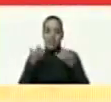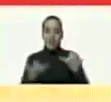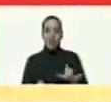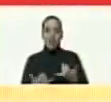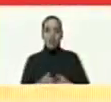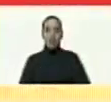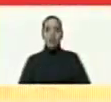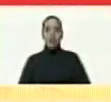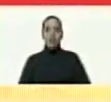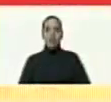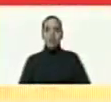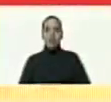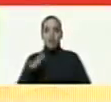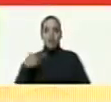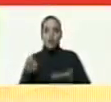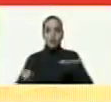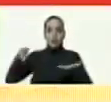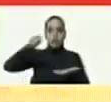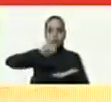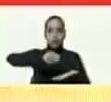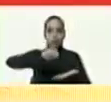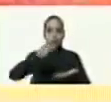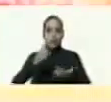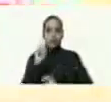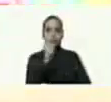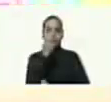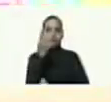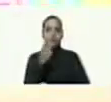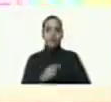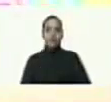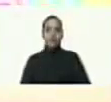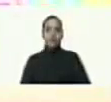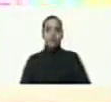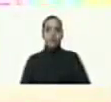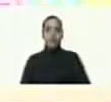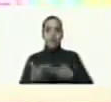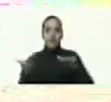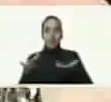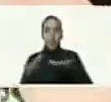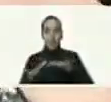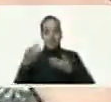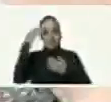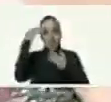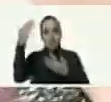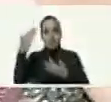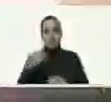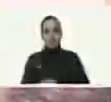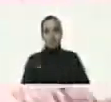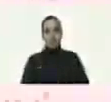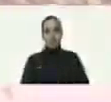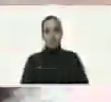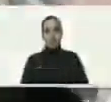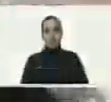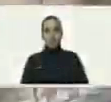a bautizar, Luis Alberto, por favor. Si nos pudieras dar un saludo, Luis Alberto.